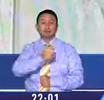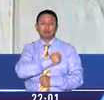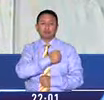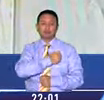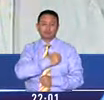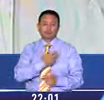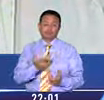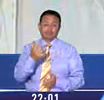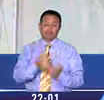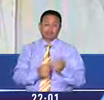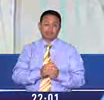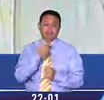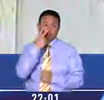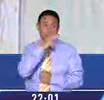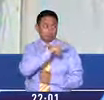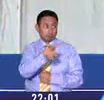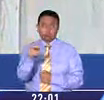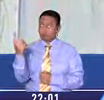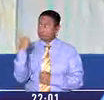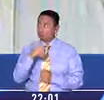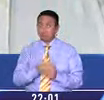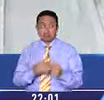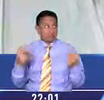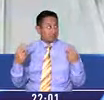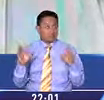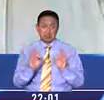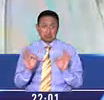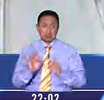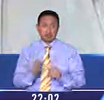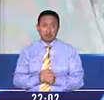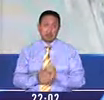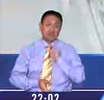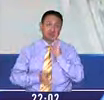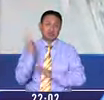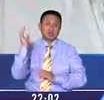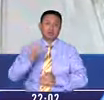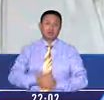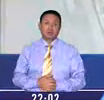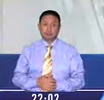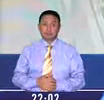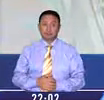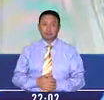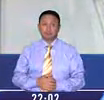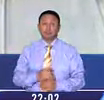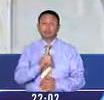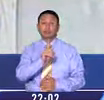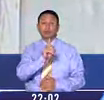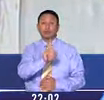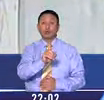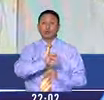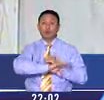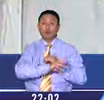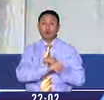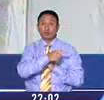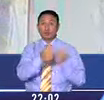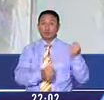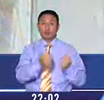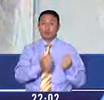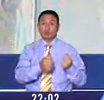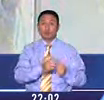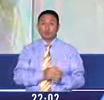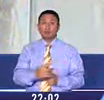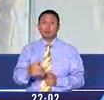vehículo. Miran por todos los lados, al parecer nadie los observa y se retiran. Ese es uno de los tantos robos a carros que